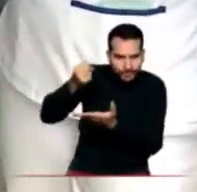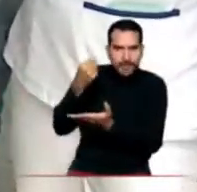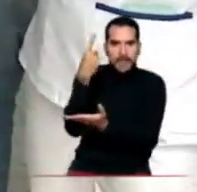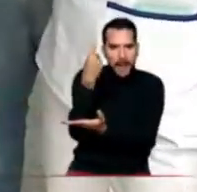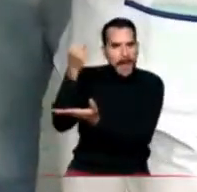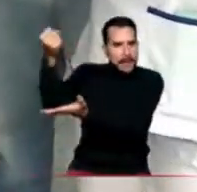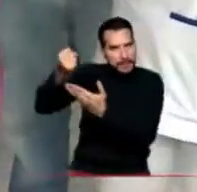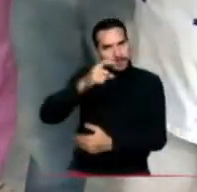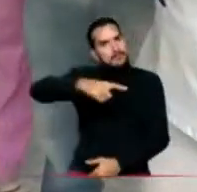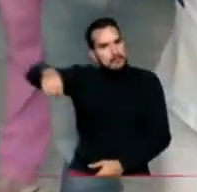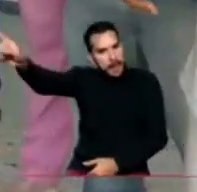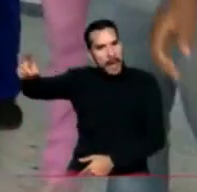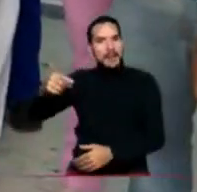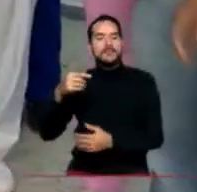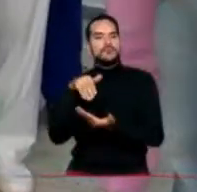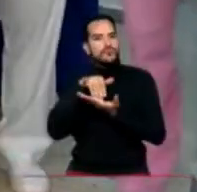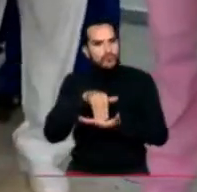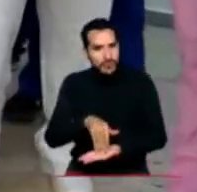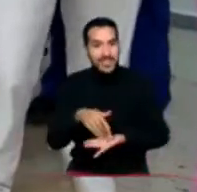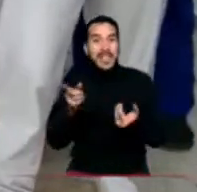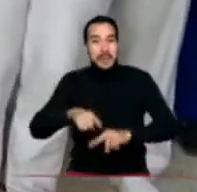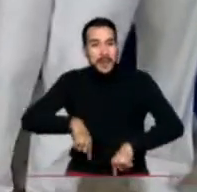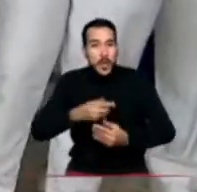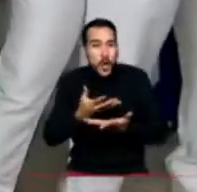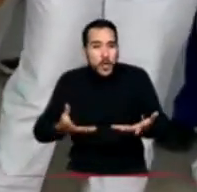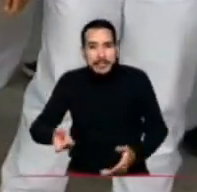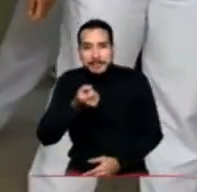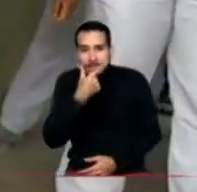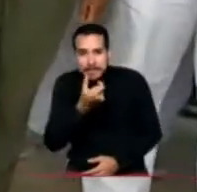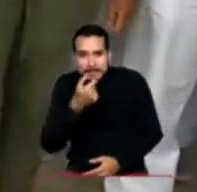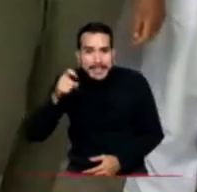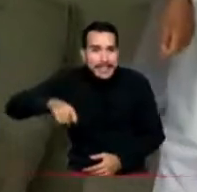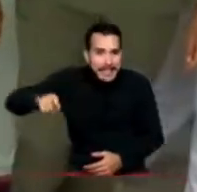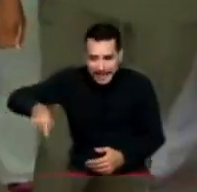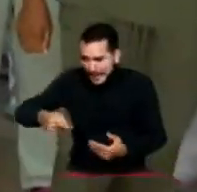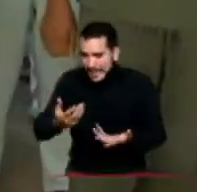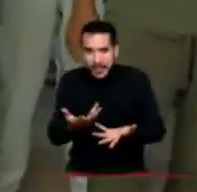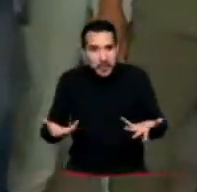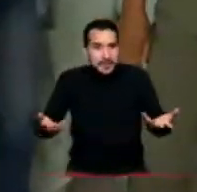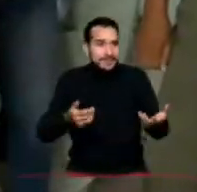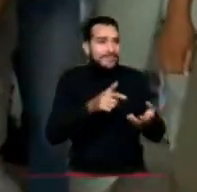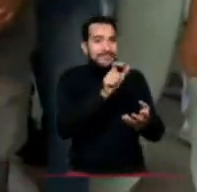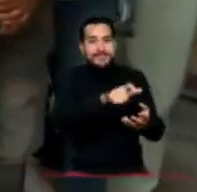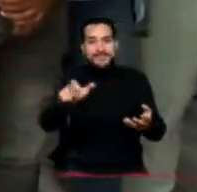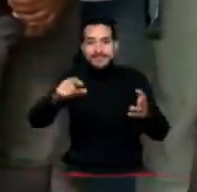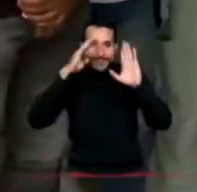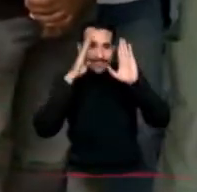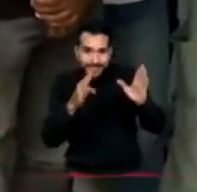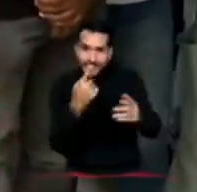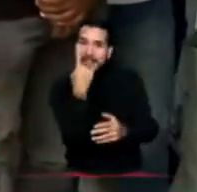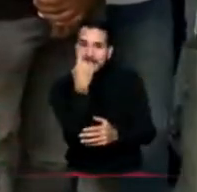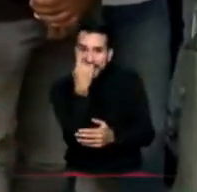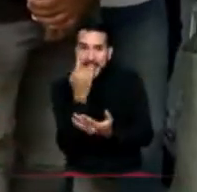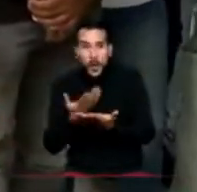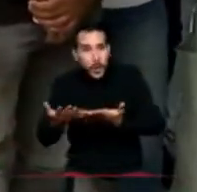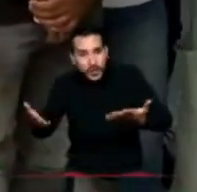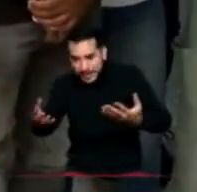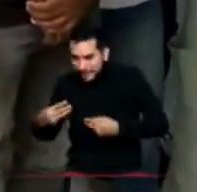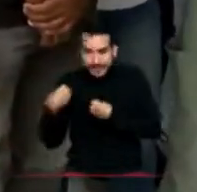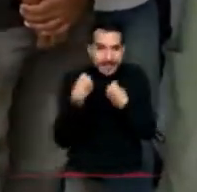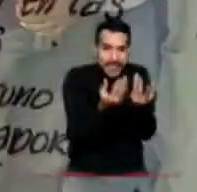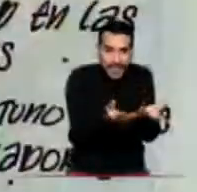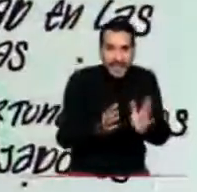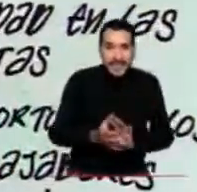medicamentos, insumos que se requiere para la atención del paciente, como lo dijimos el miércoles pasado. El miércoles pasado, sí, nos pagaron